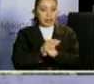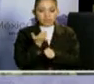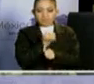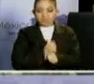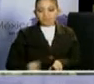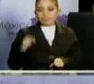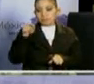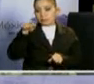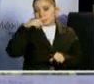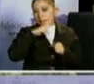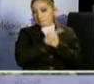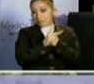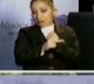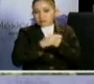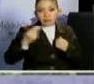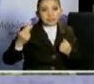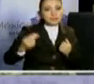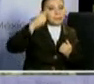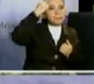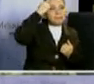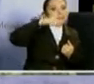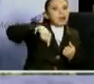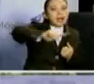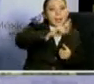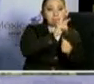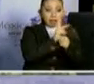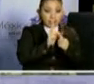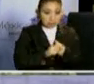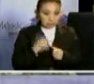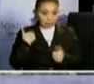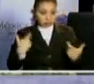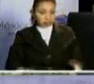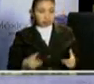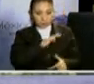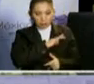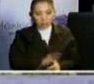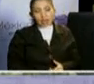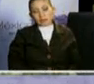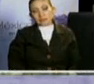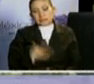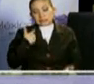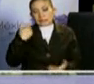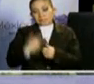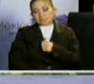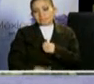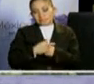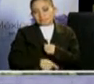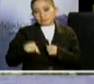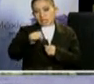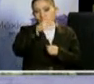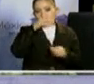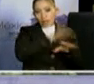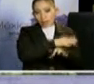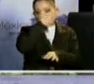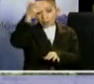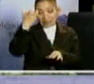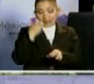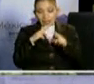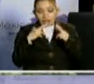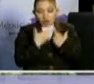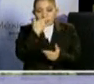capacidades nacionales necesarios para que los países en desarrollo puedan hacer frente al reto climático. La reunión